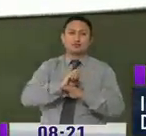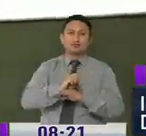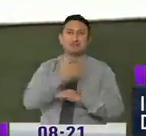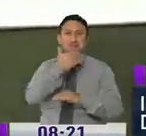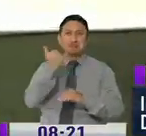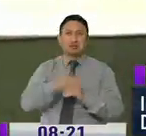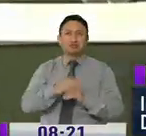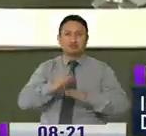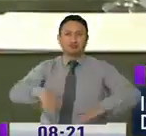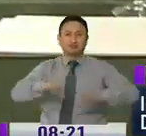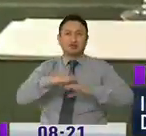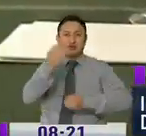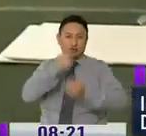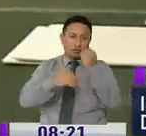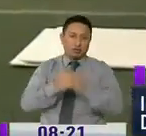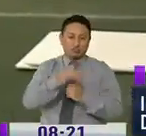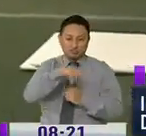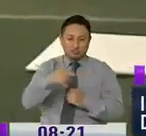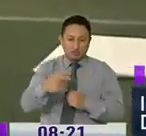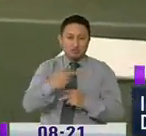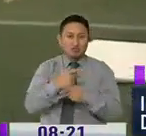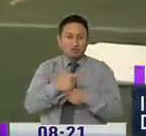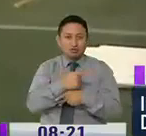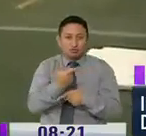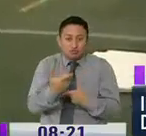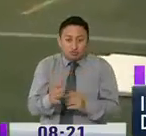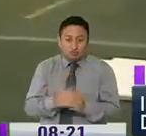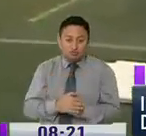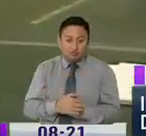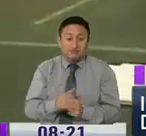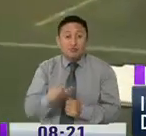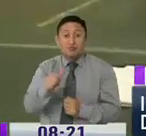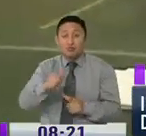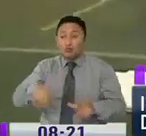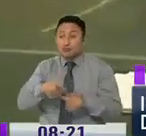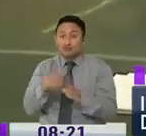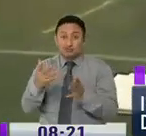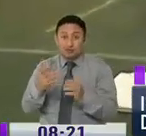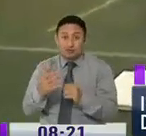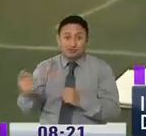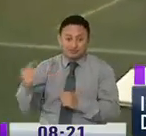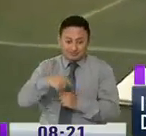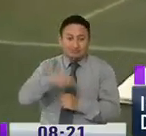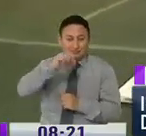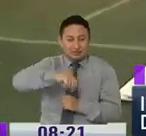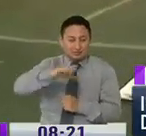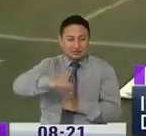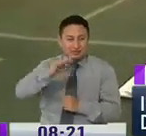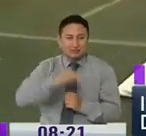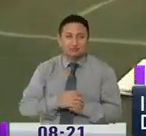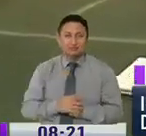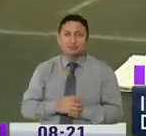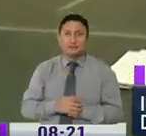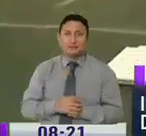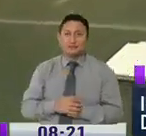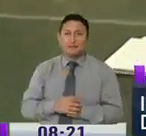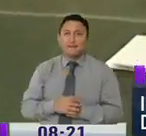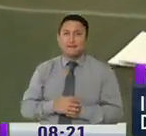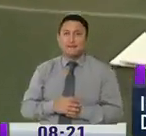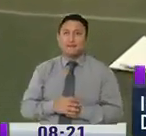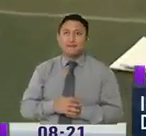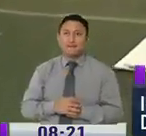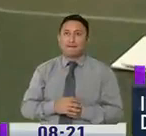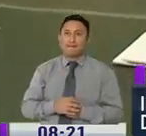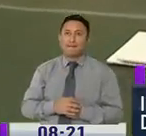del sector gastronómico. Entonces podrán encontrar productos que normalmente no encuentras en un centro comercial o en un supermercado